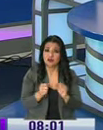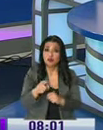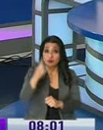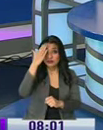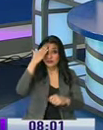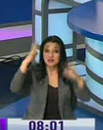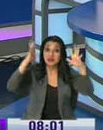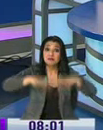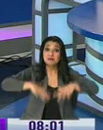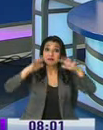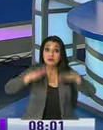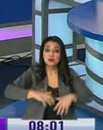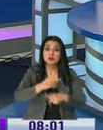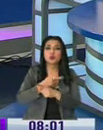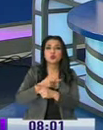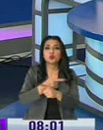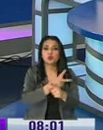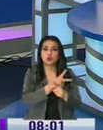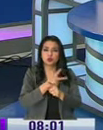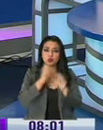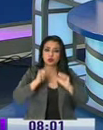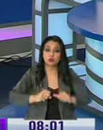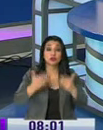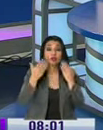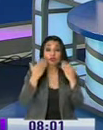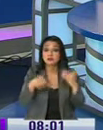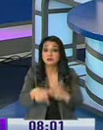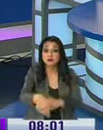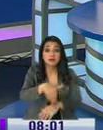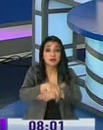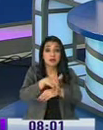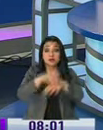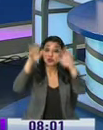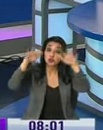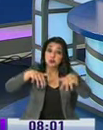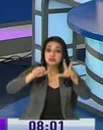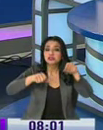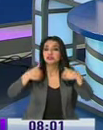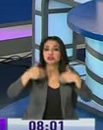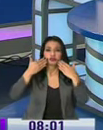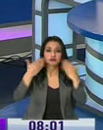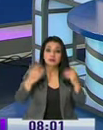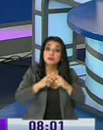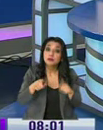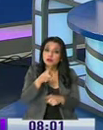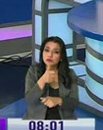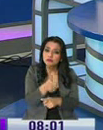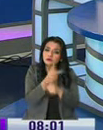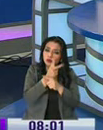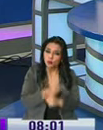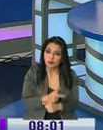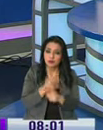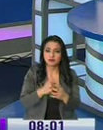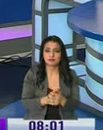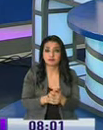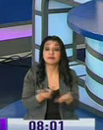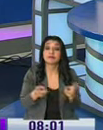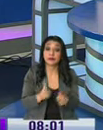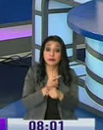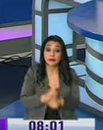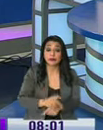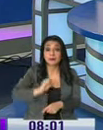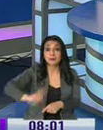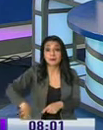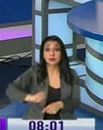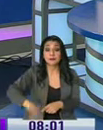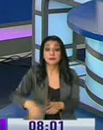invierno. Hay que tener bastante precaución. No se sabe qué es lo que va a pasar en la tarde, si es que llueve o no. Pero ponga su granito de arena. No bote basura en las alcantarillas,